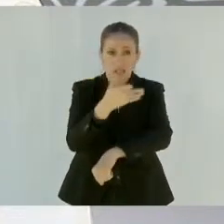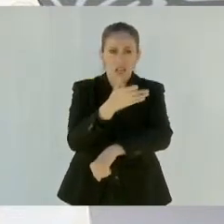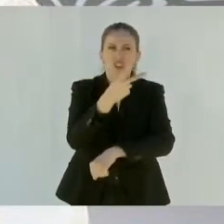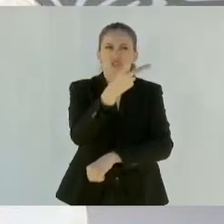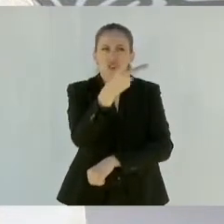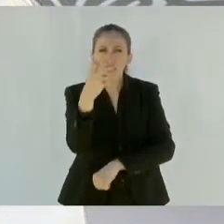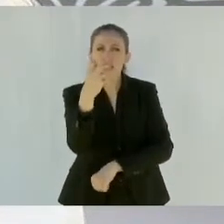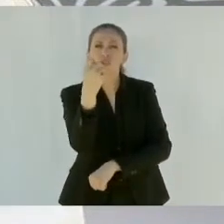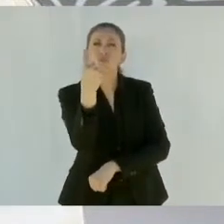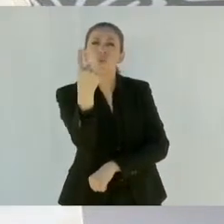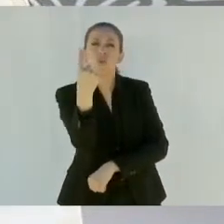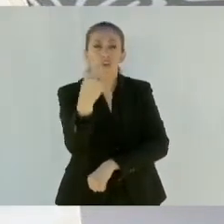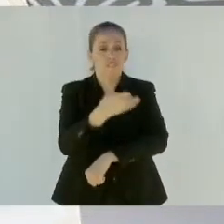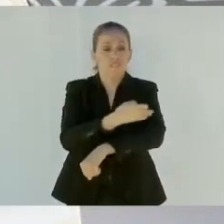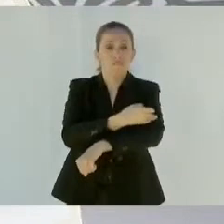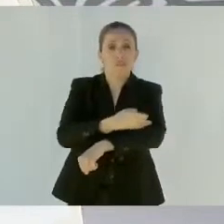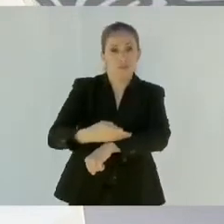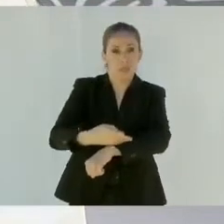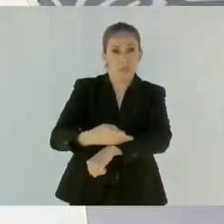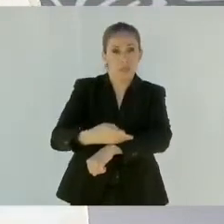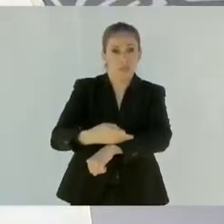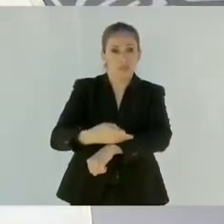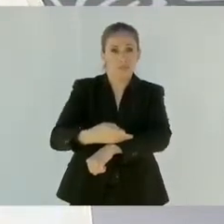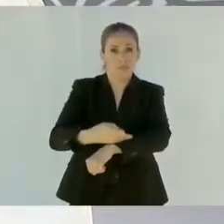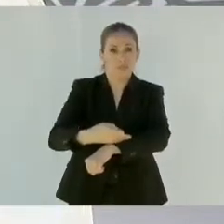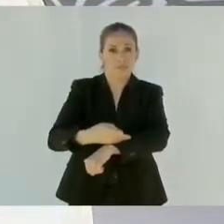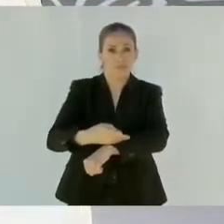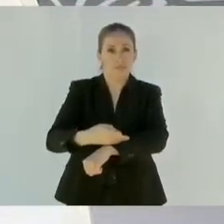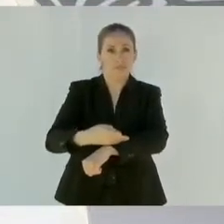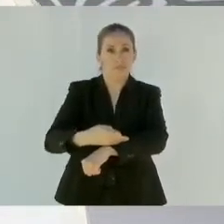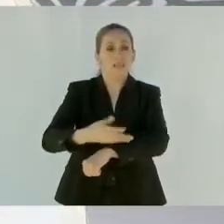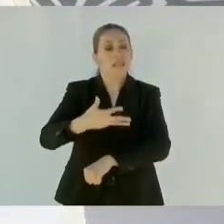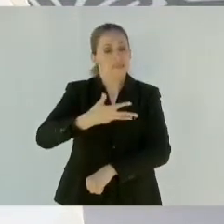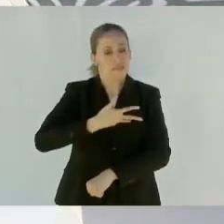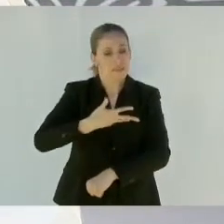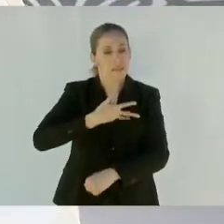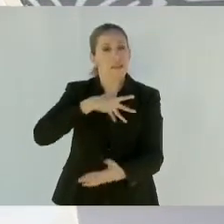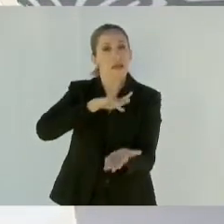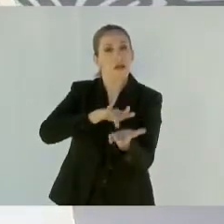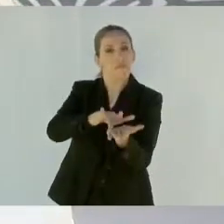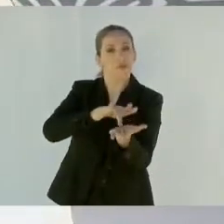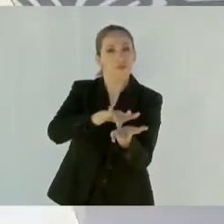familias que tienen apoyos